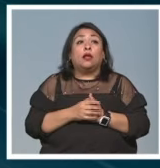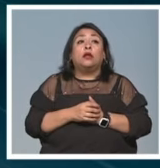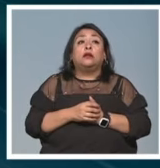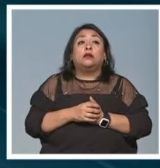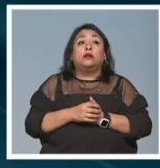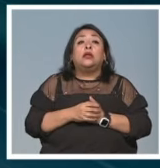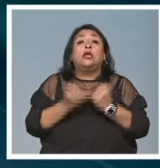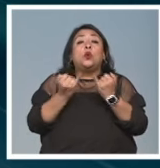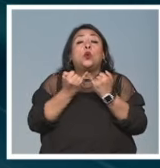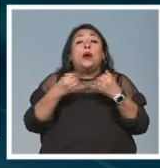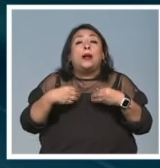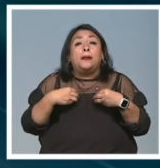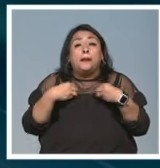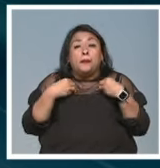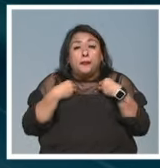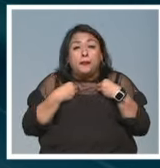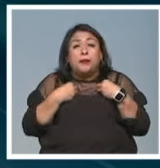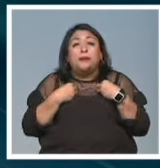Y vivir